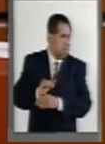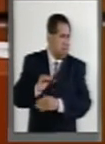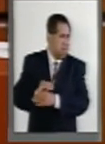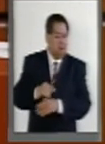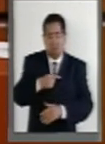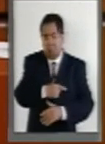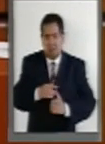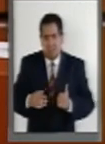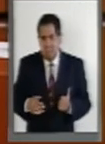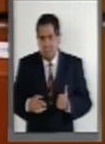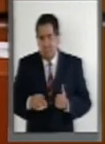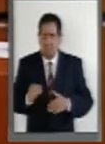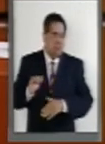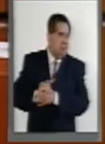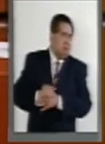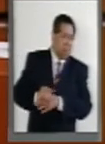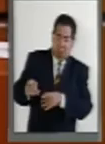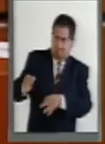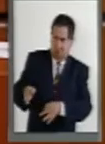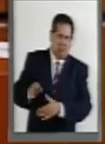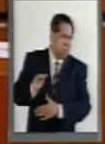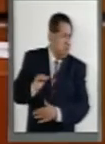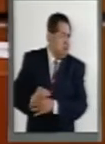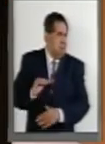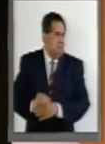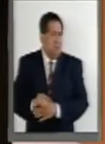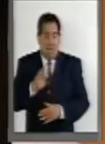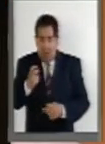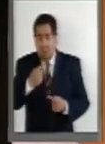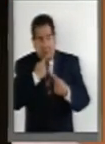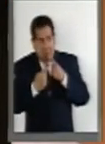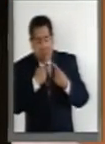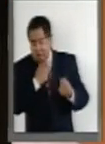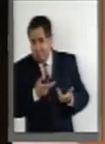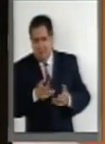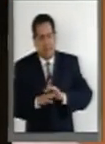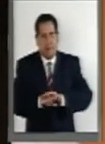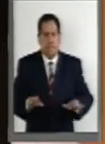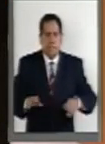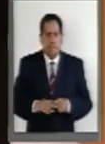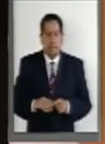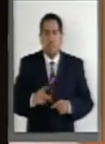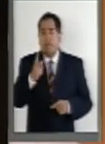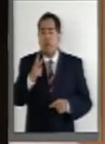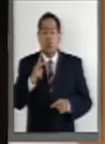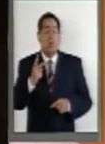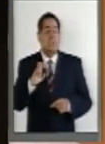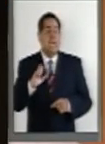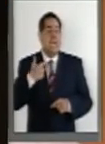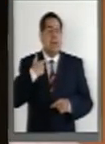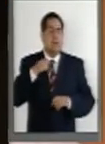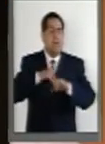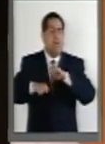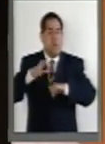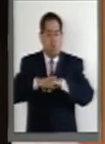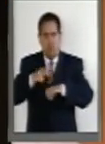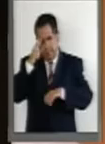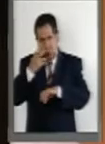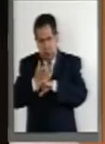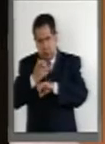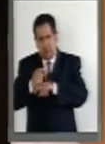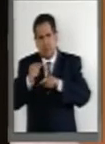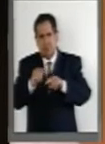niega la dignidad del pueblo mexicano. Dos ex embajadores recientes de México en Estados